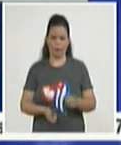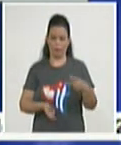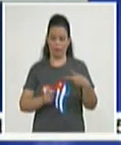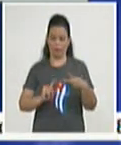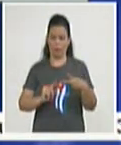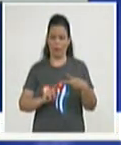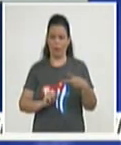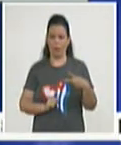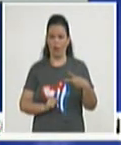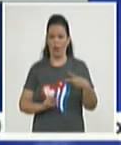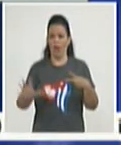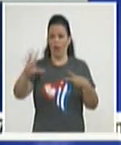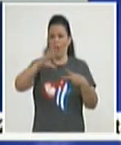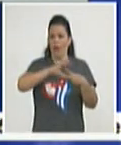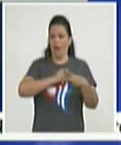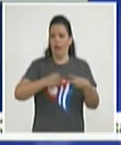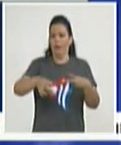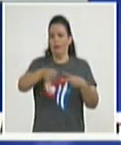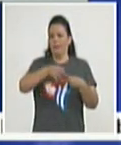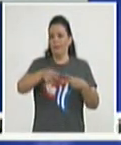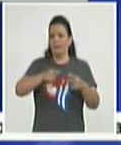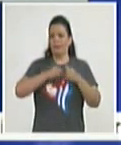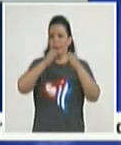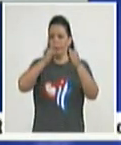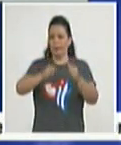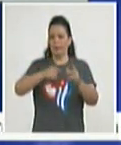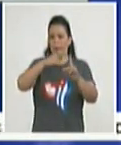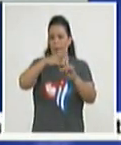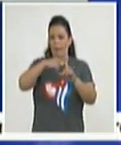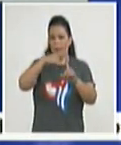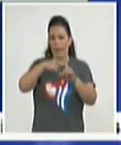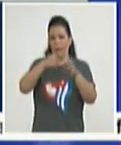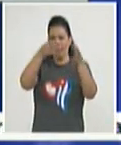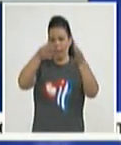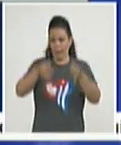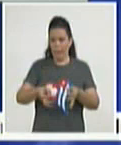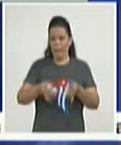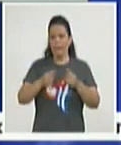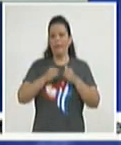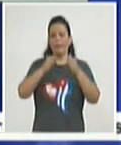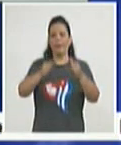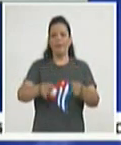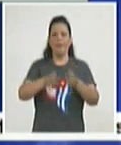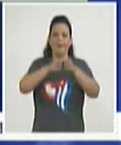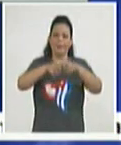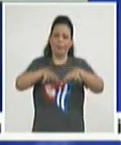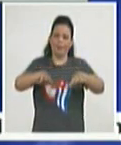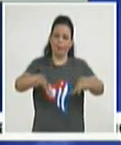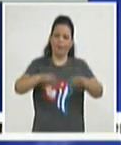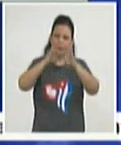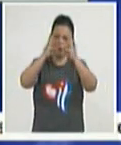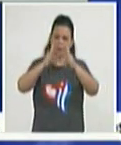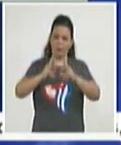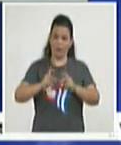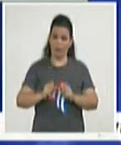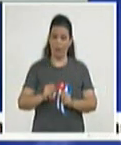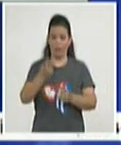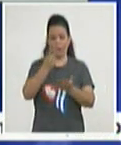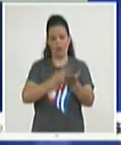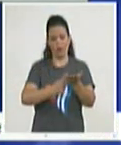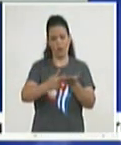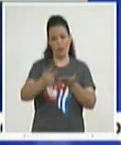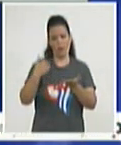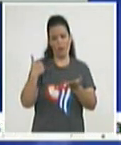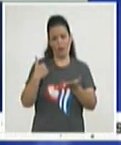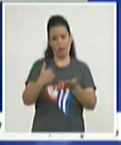todos los municipios han reportado casos y por lo tanto tienen una tasa de incidencia en estos últimos 15 días.